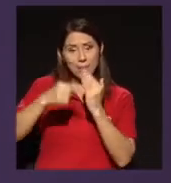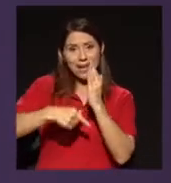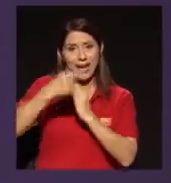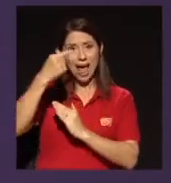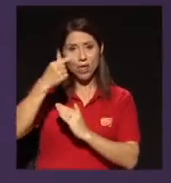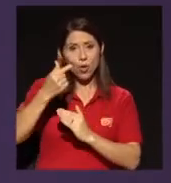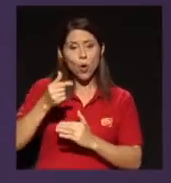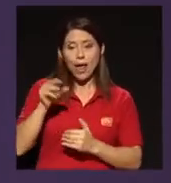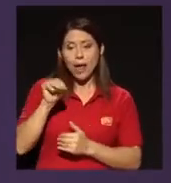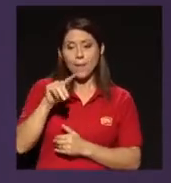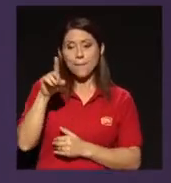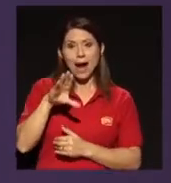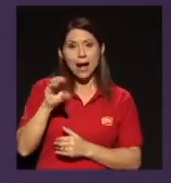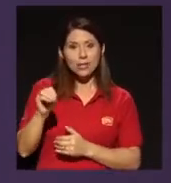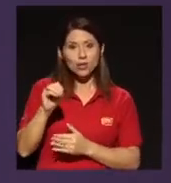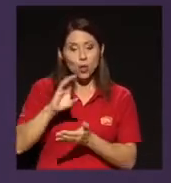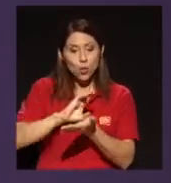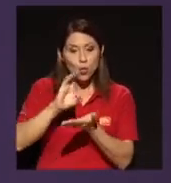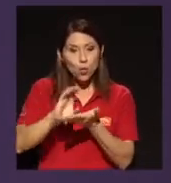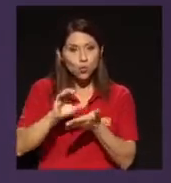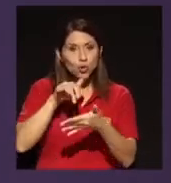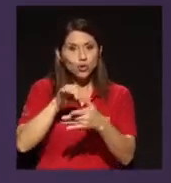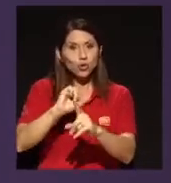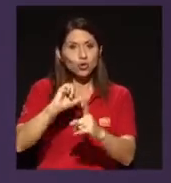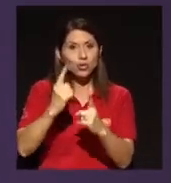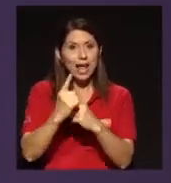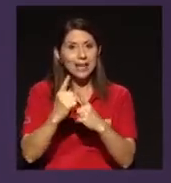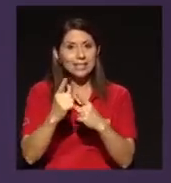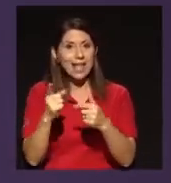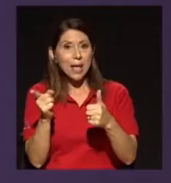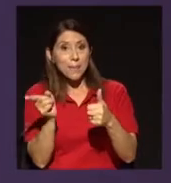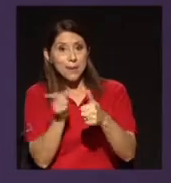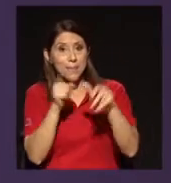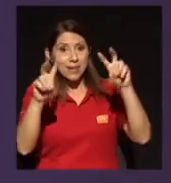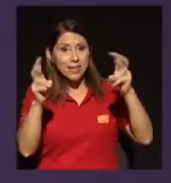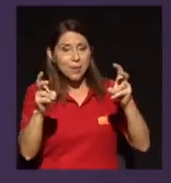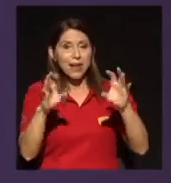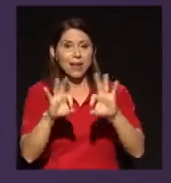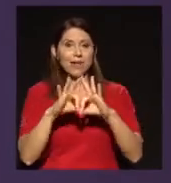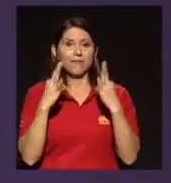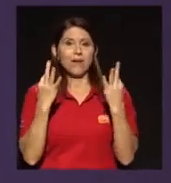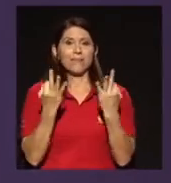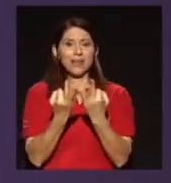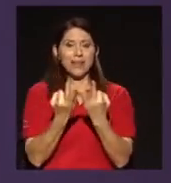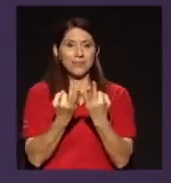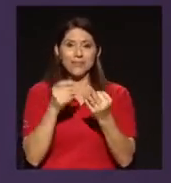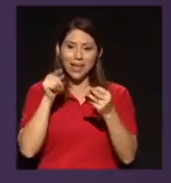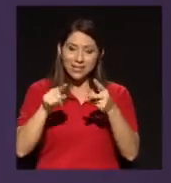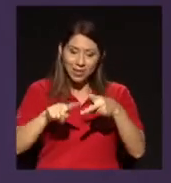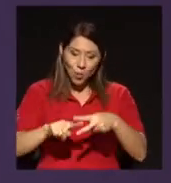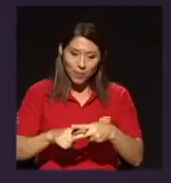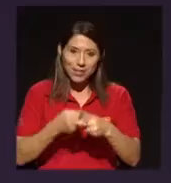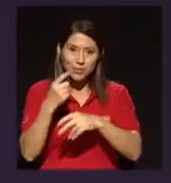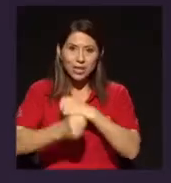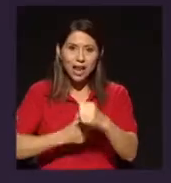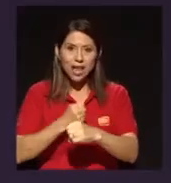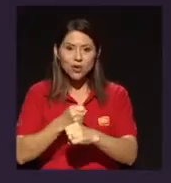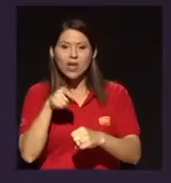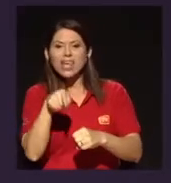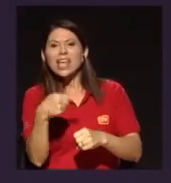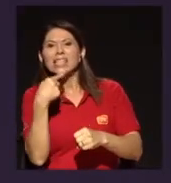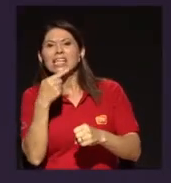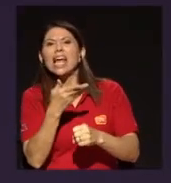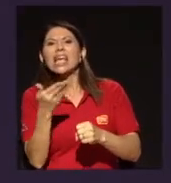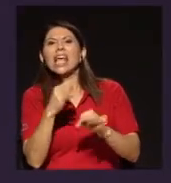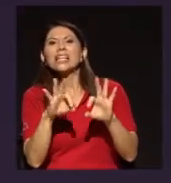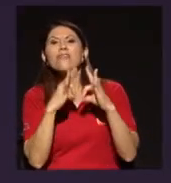Marzo, curso de estudios sociales, tema 1, la familia. Así fue como comenzamos el año. Y ahí es, ¿qué es la familia? Y había